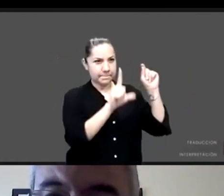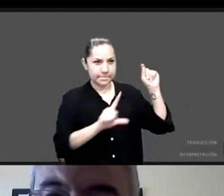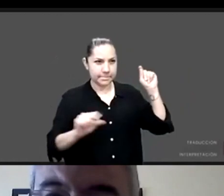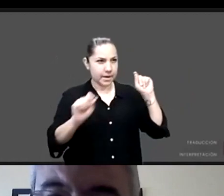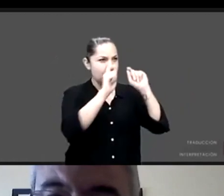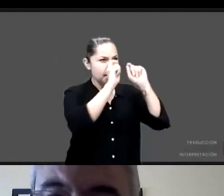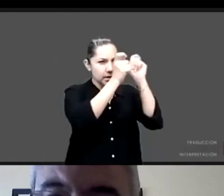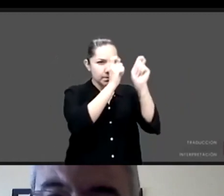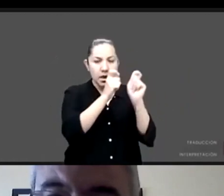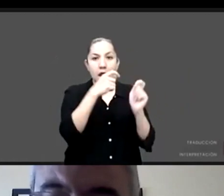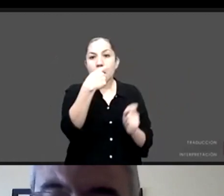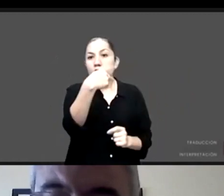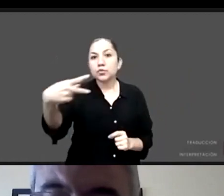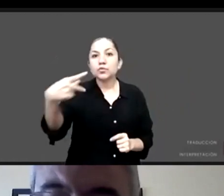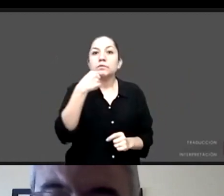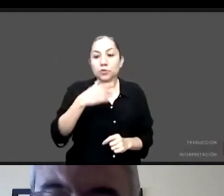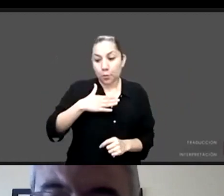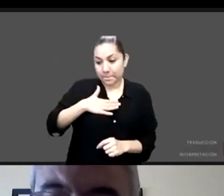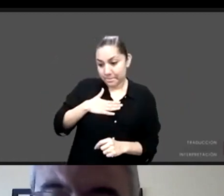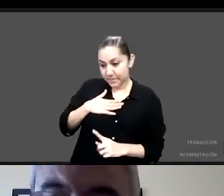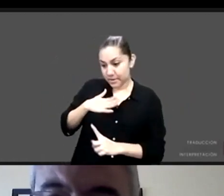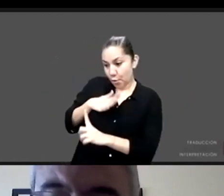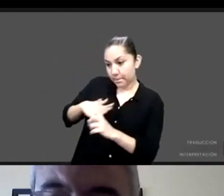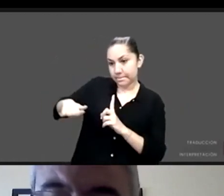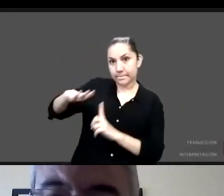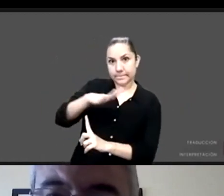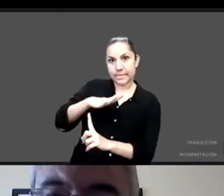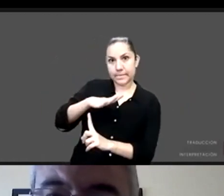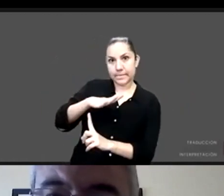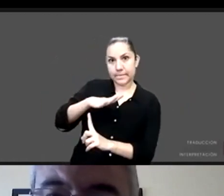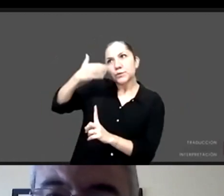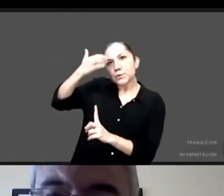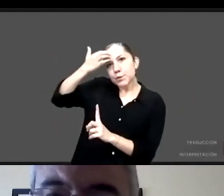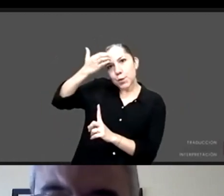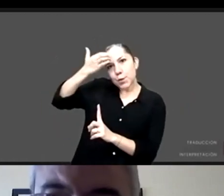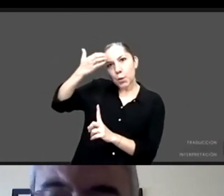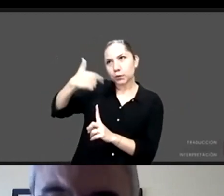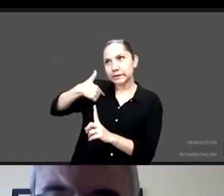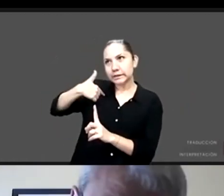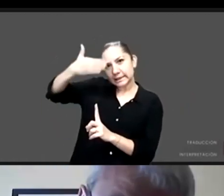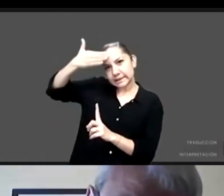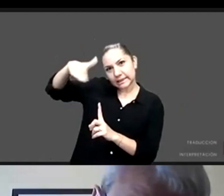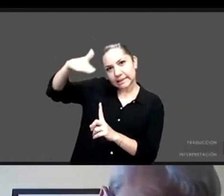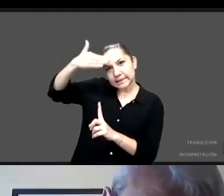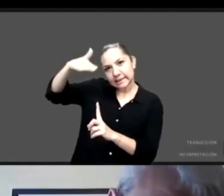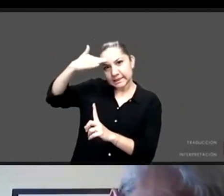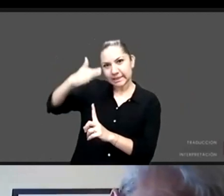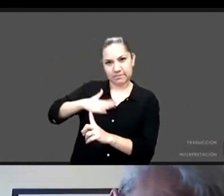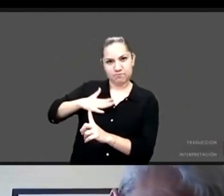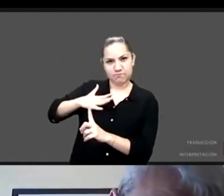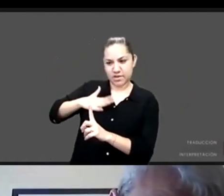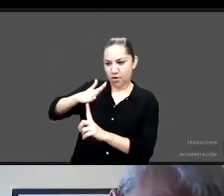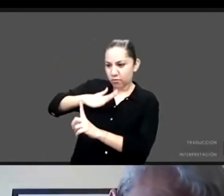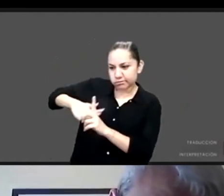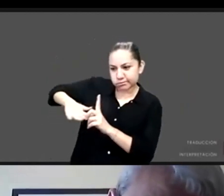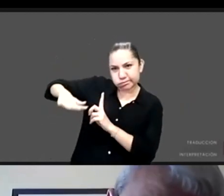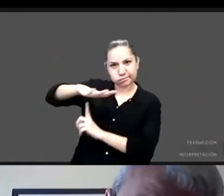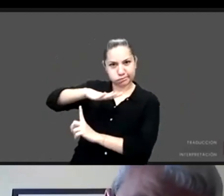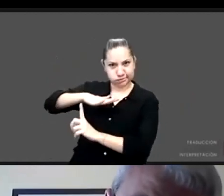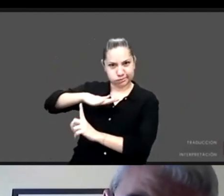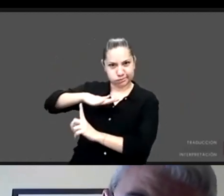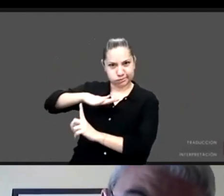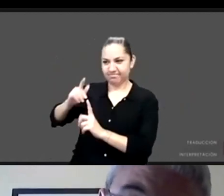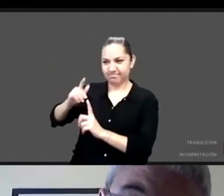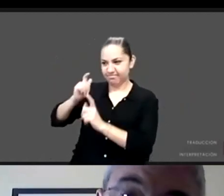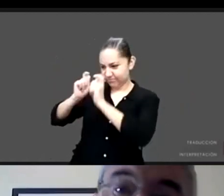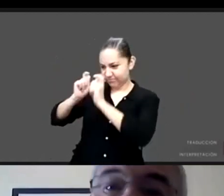sus tradiciones, repertorios culturales, quiero decir. Y como tales, pues son también quienes ostentan